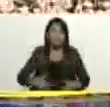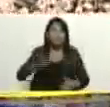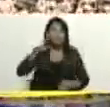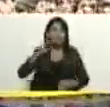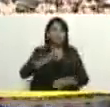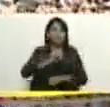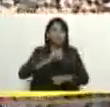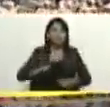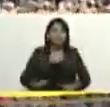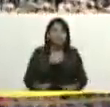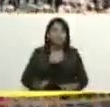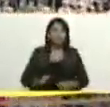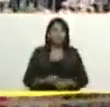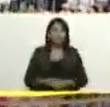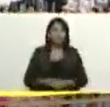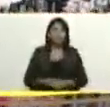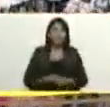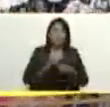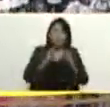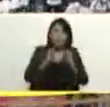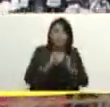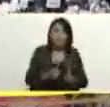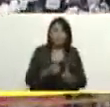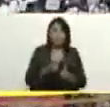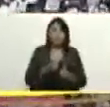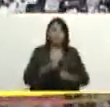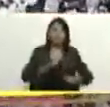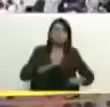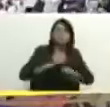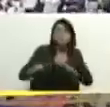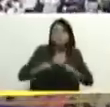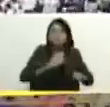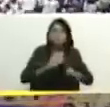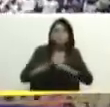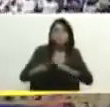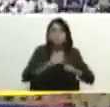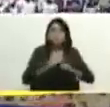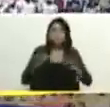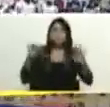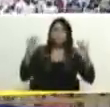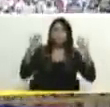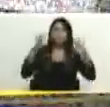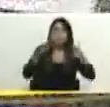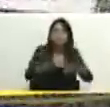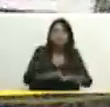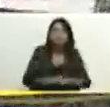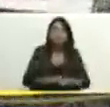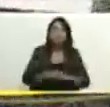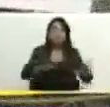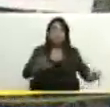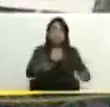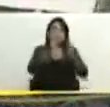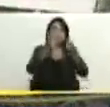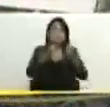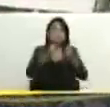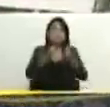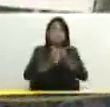levantándose desde abajo para buscar a su comandante en jefe, a nuestro comandante Hugo